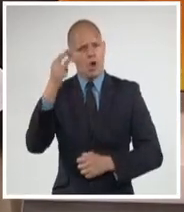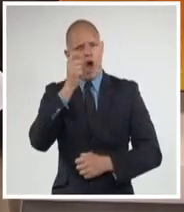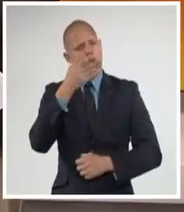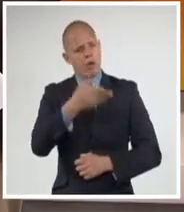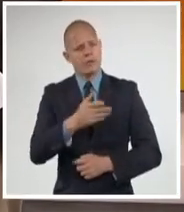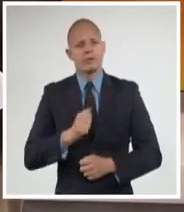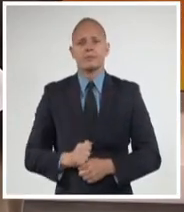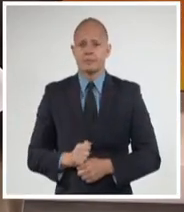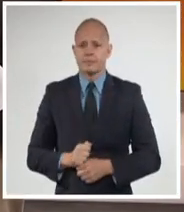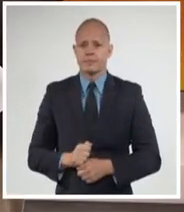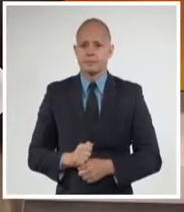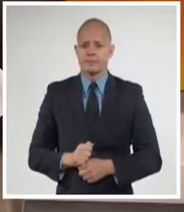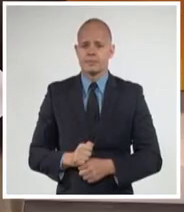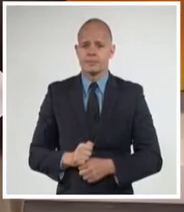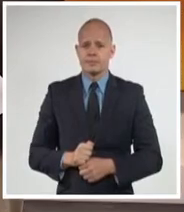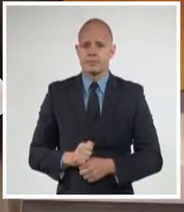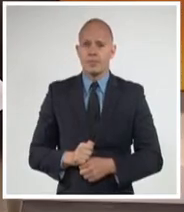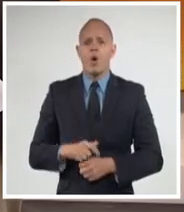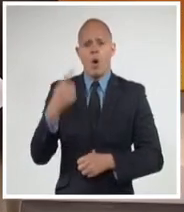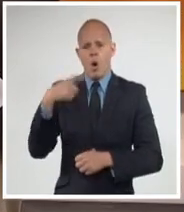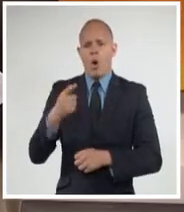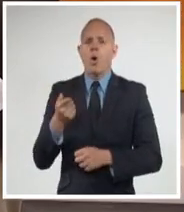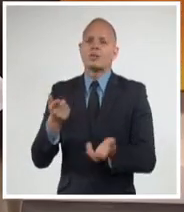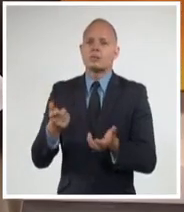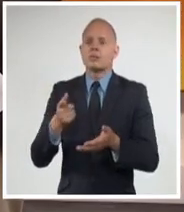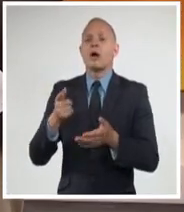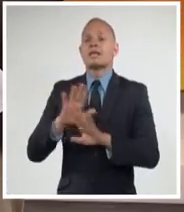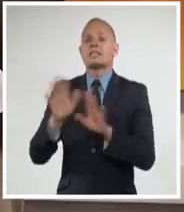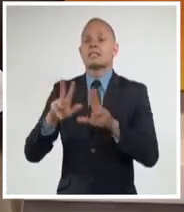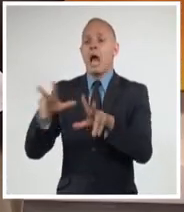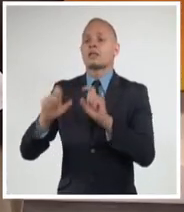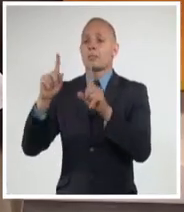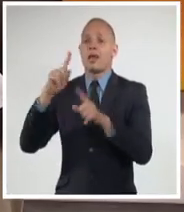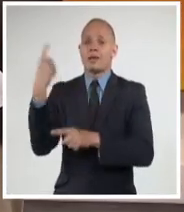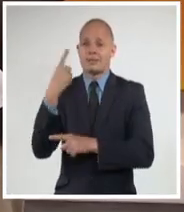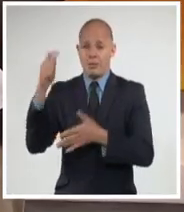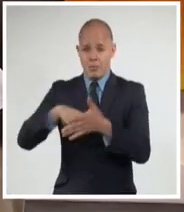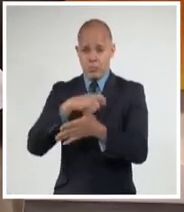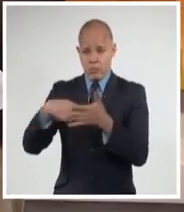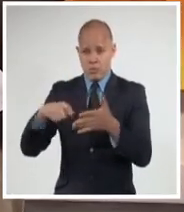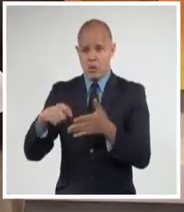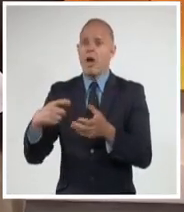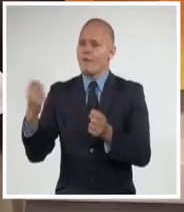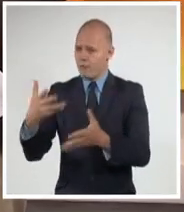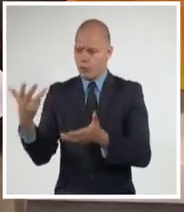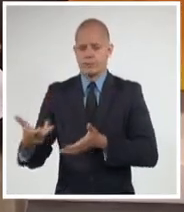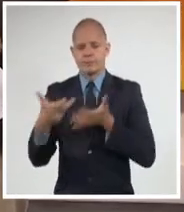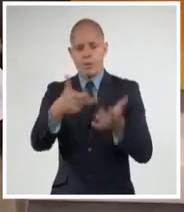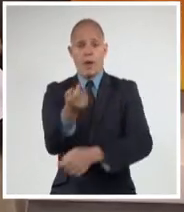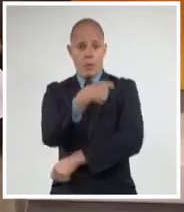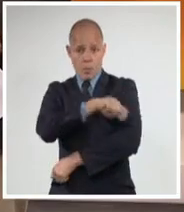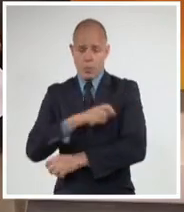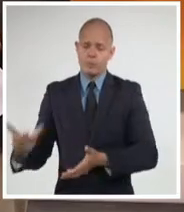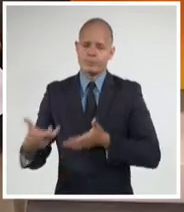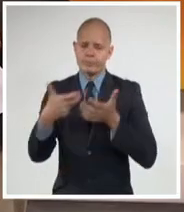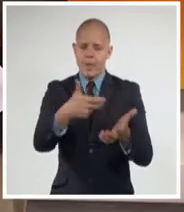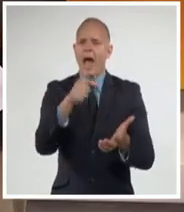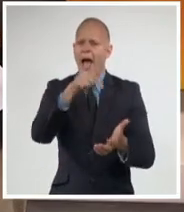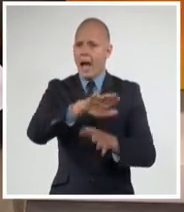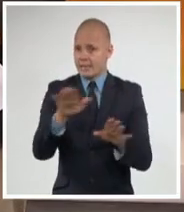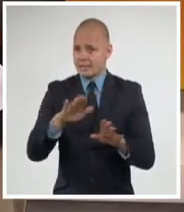Miguel Díaz-Canel Bermúdez, de la Asamblea Nacional del Poder Popular y del pueblo cubano, fueron depositadas ante la sepultura de